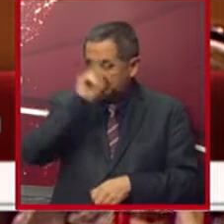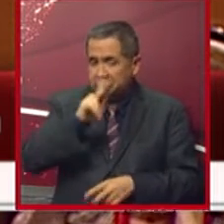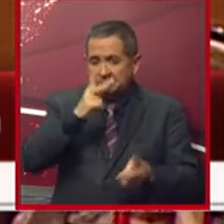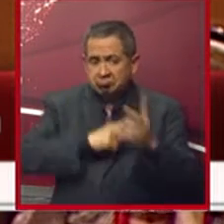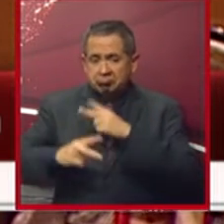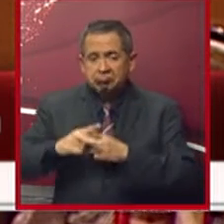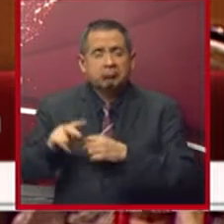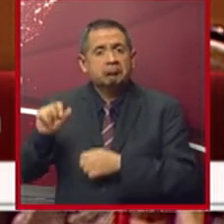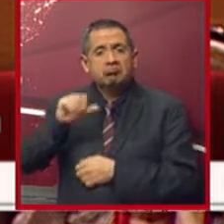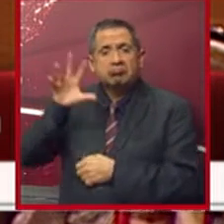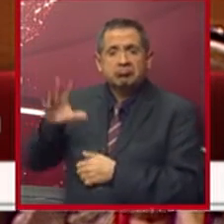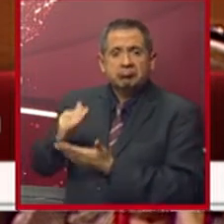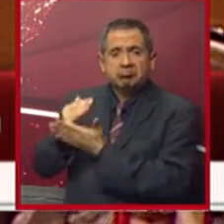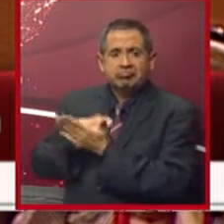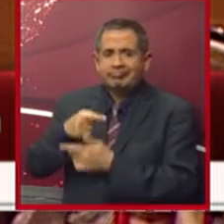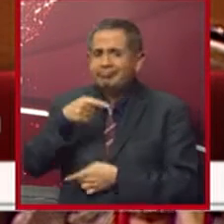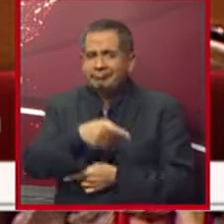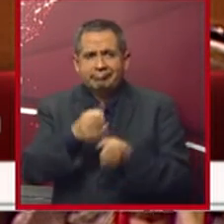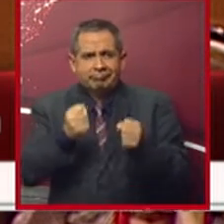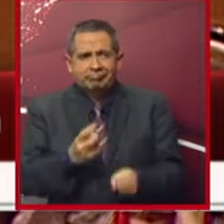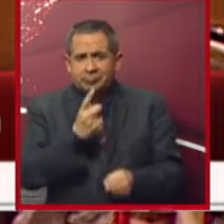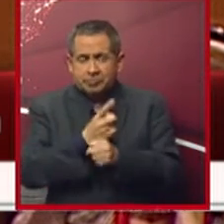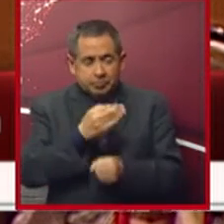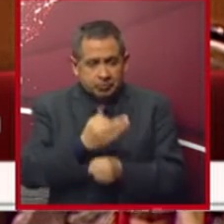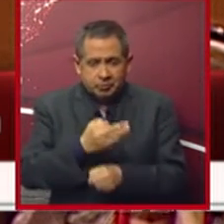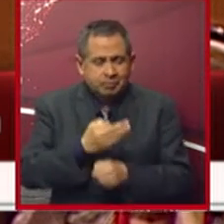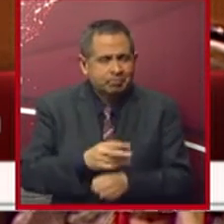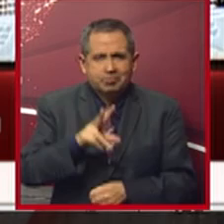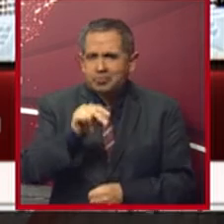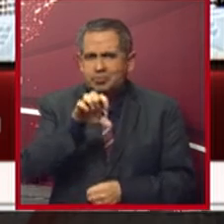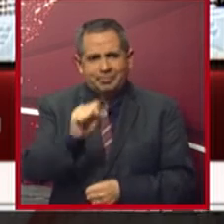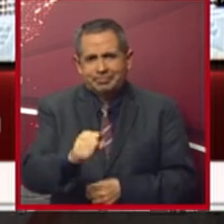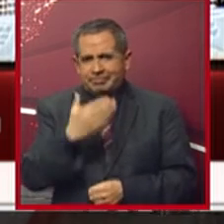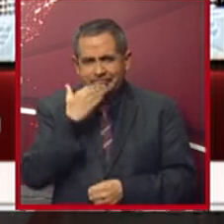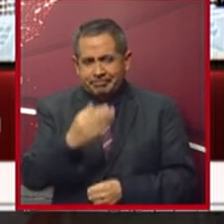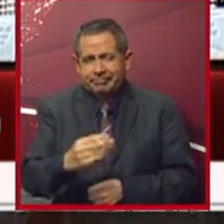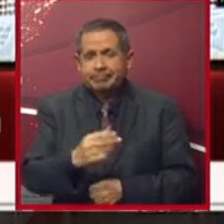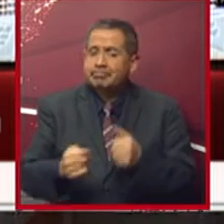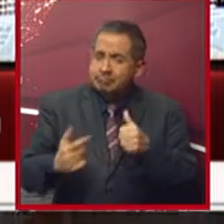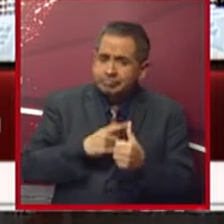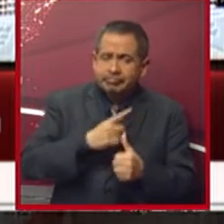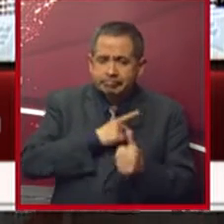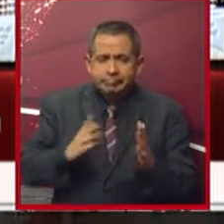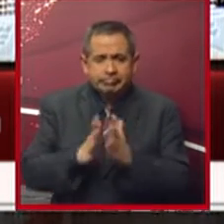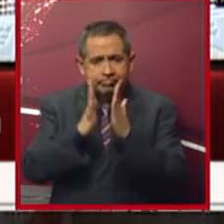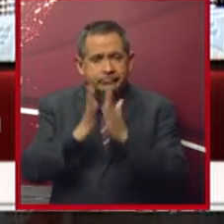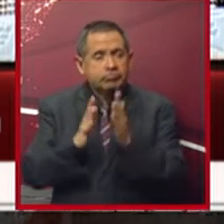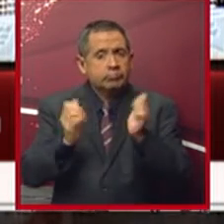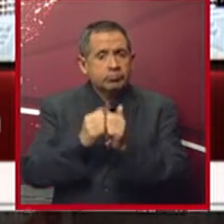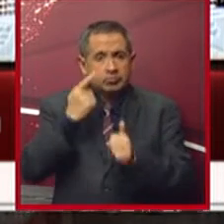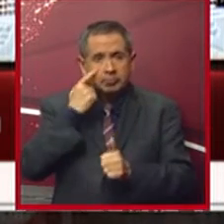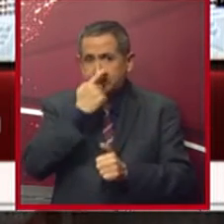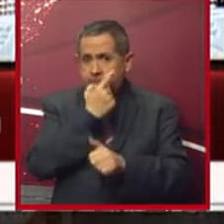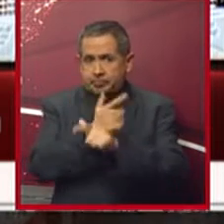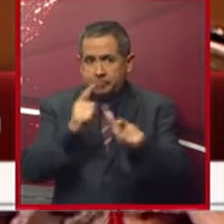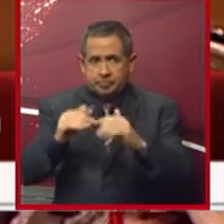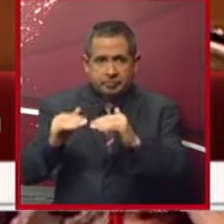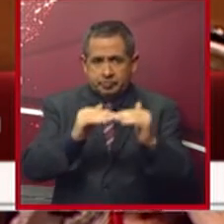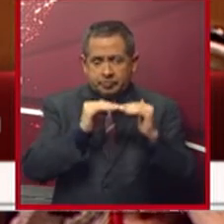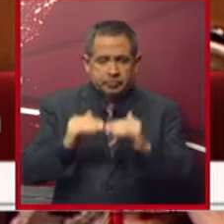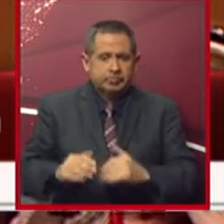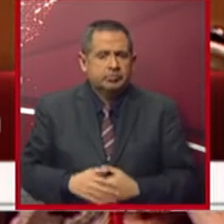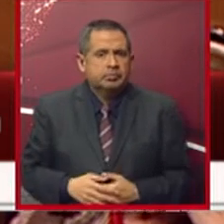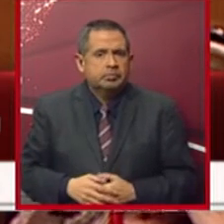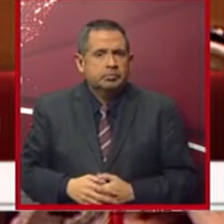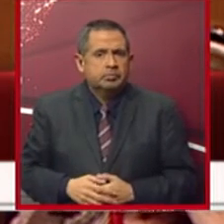África, por lo que la estrategia de seguridad que se utilice debe ser participativa y democrática. La